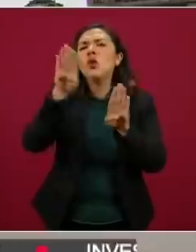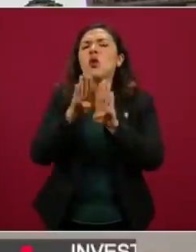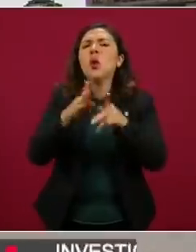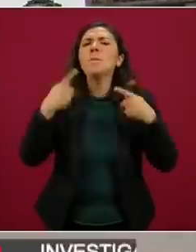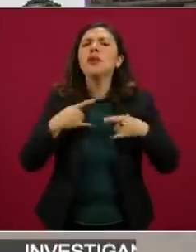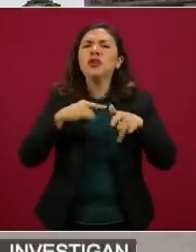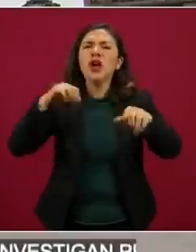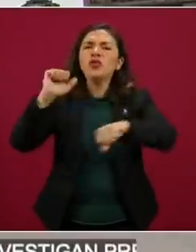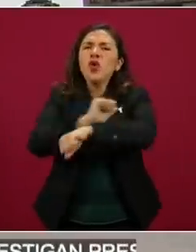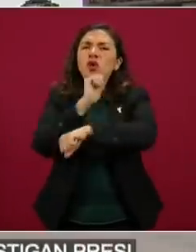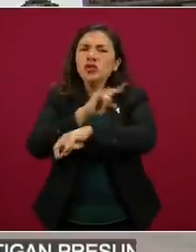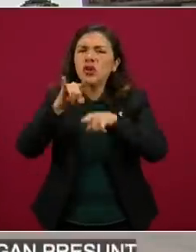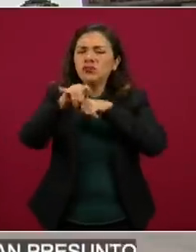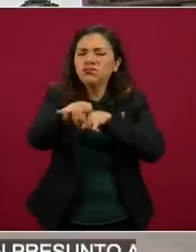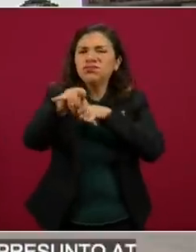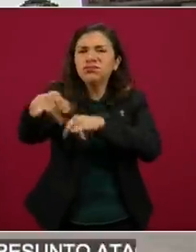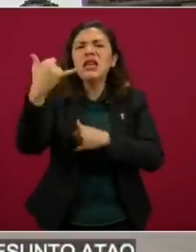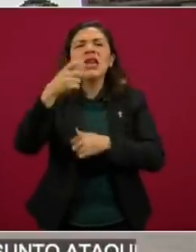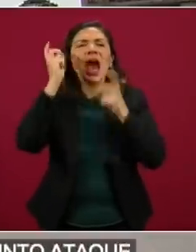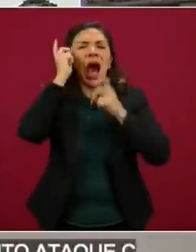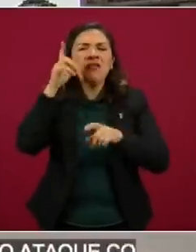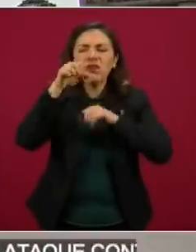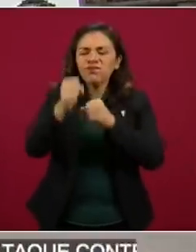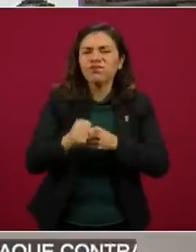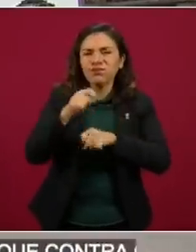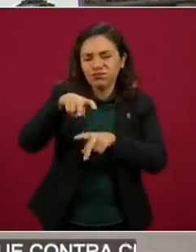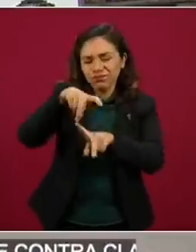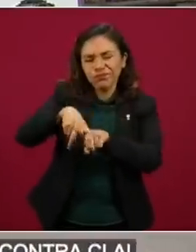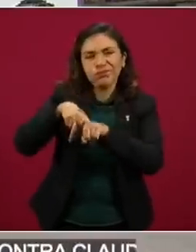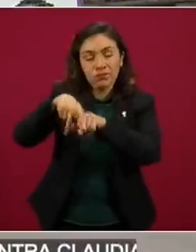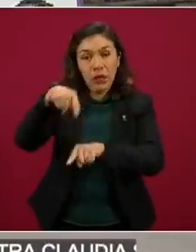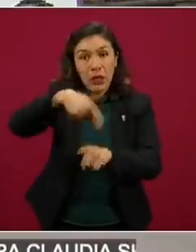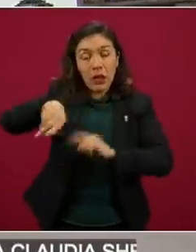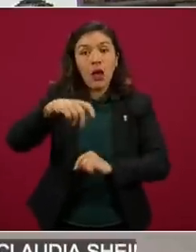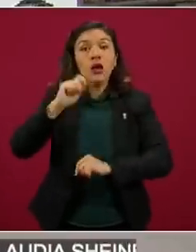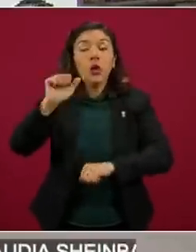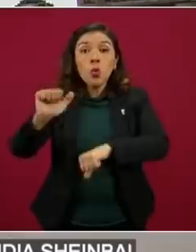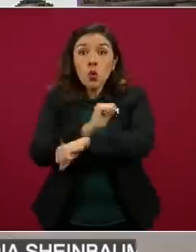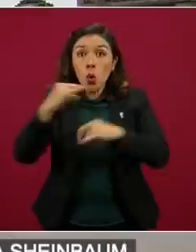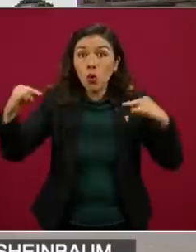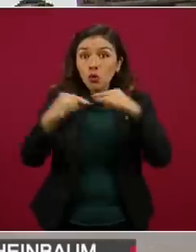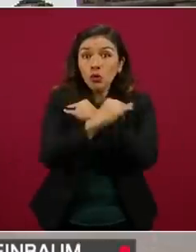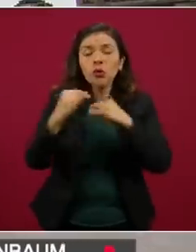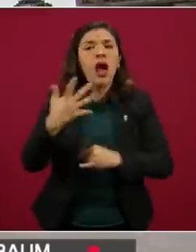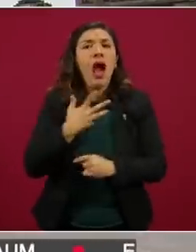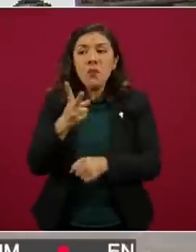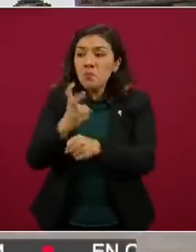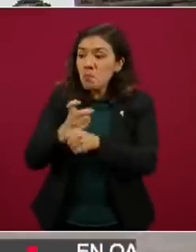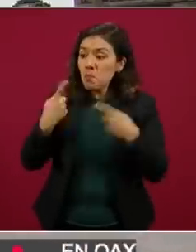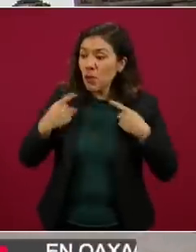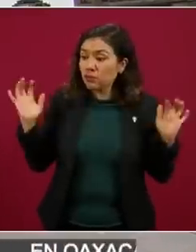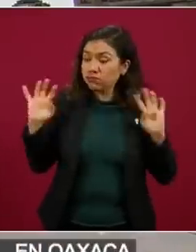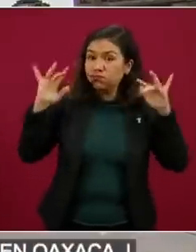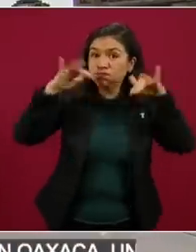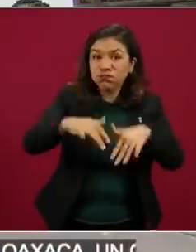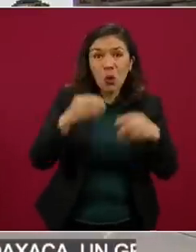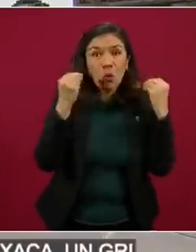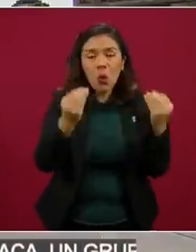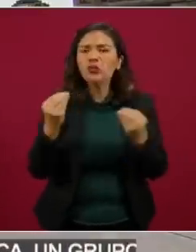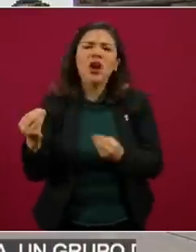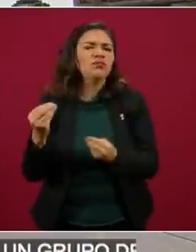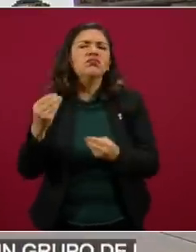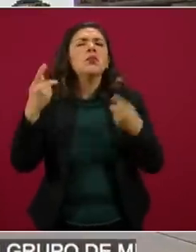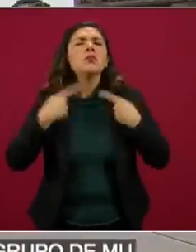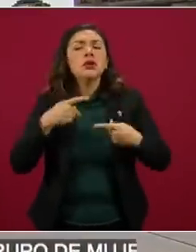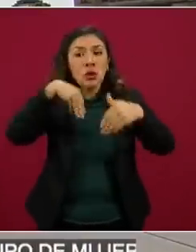de vehículos tanto como de jinetes los efectivos de las circulaciones son mínimos no hay invitados especiales y tenemos un acceso